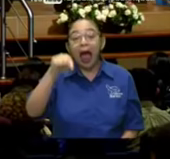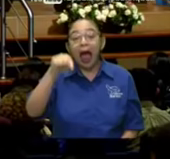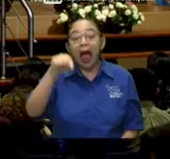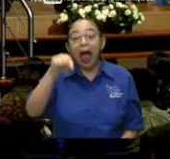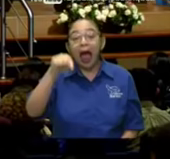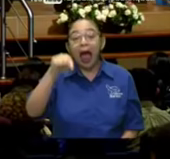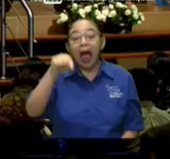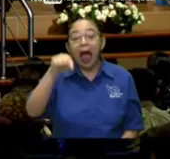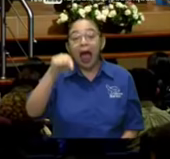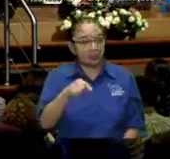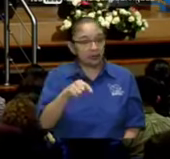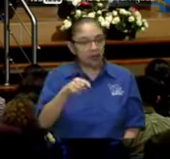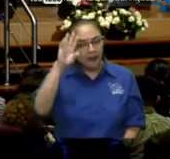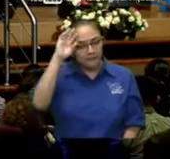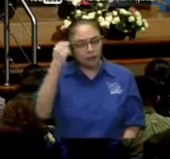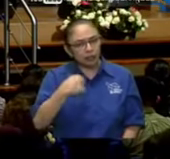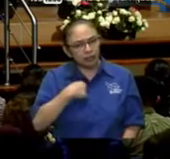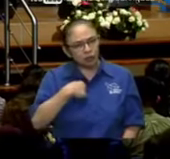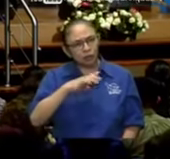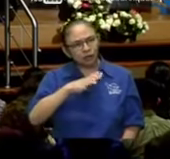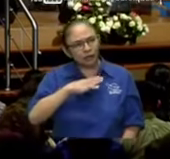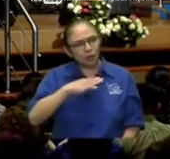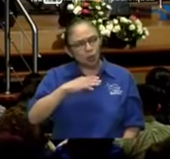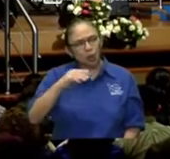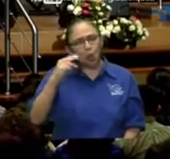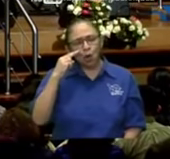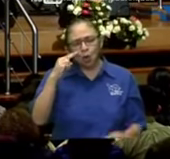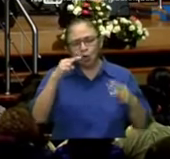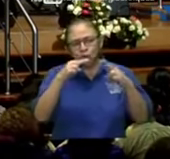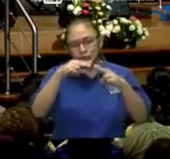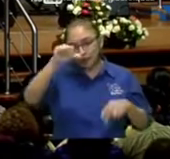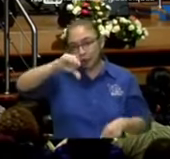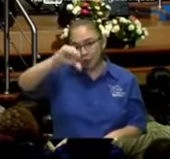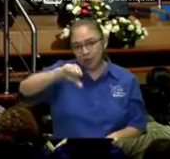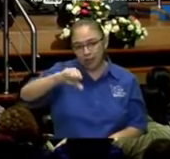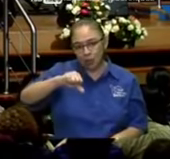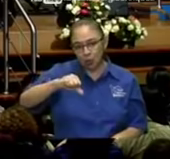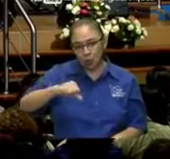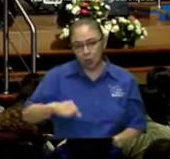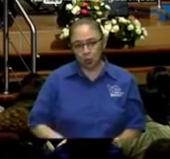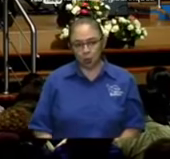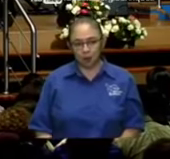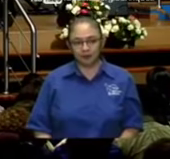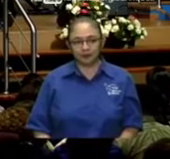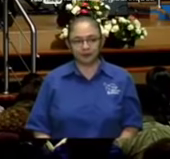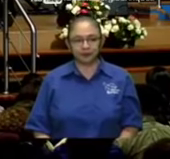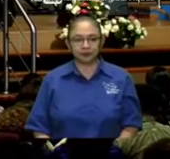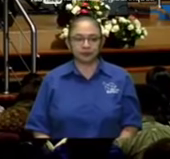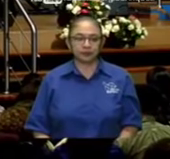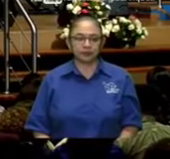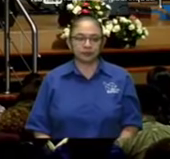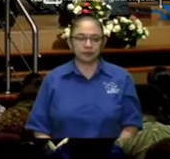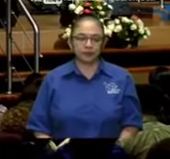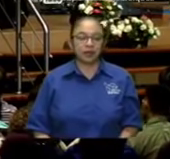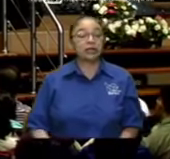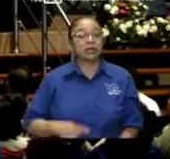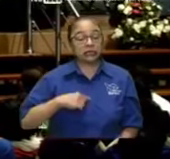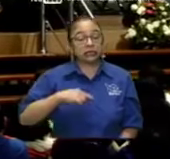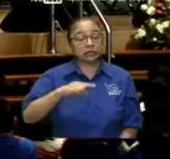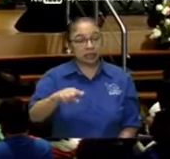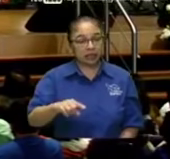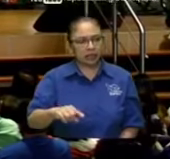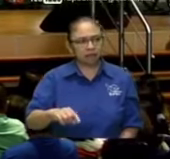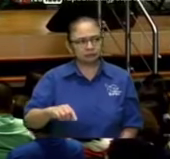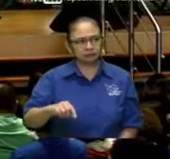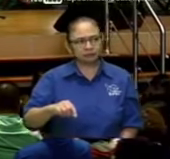porque tengo un prejuicio. O sea, un conocimiento que va a afectar mi juicio y va a afectar la manera de percibir